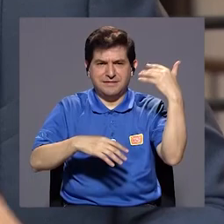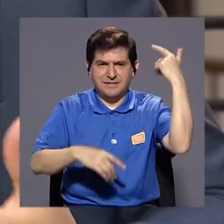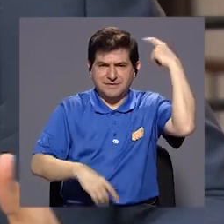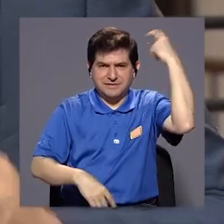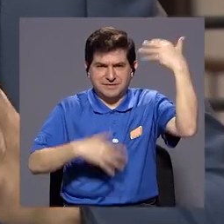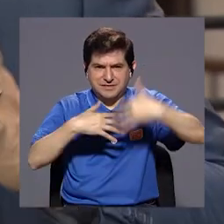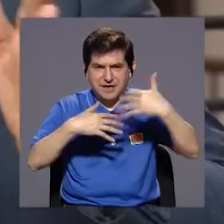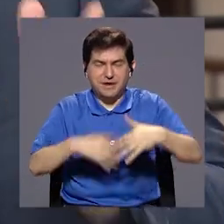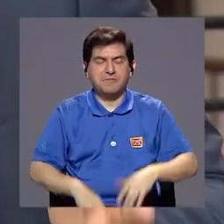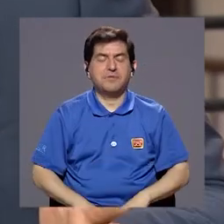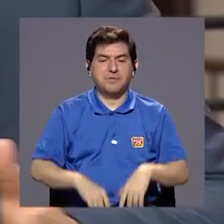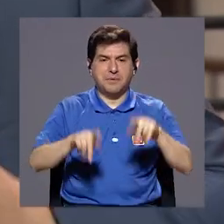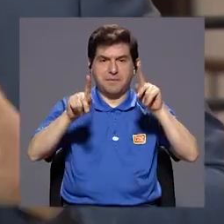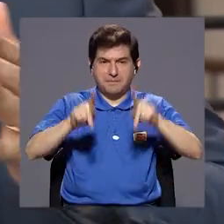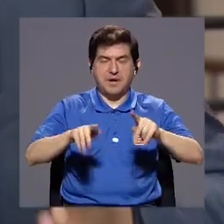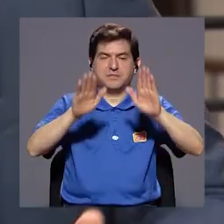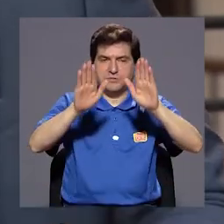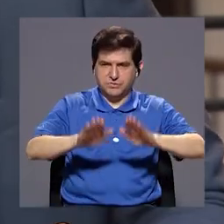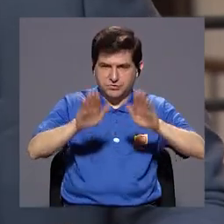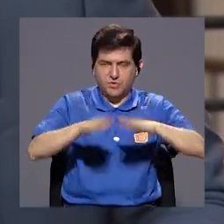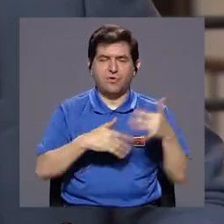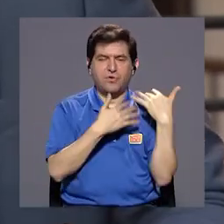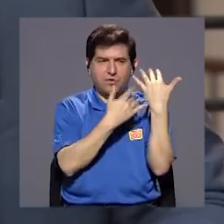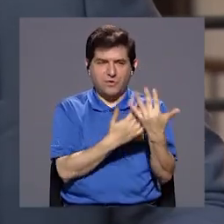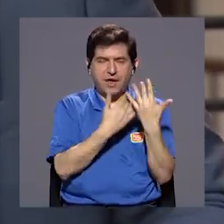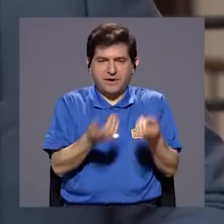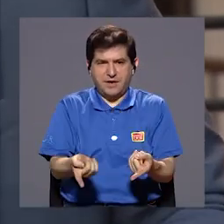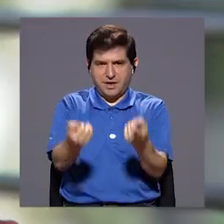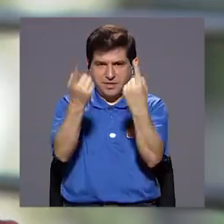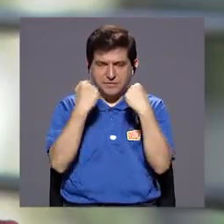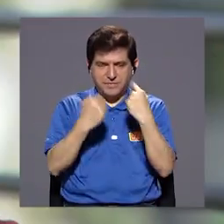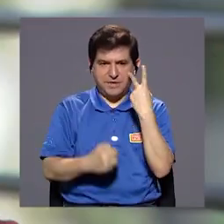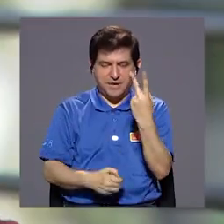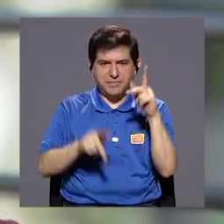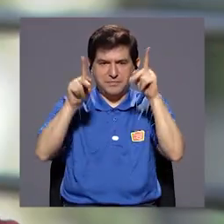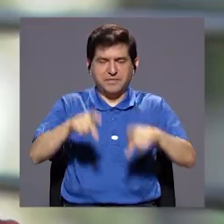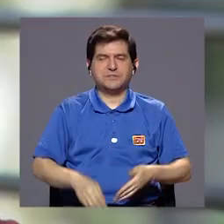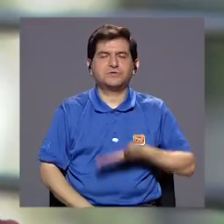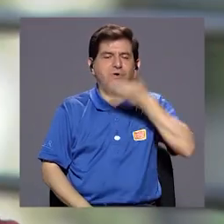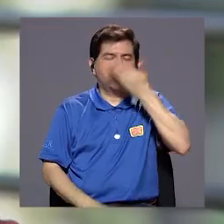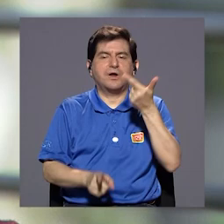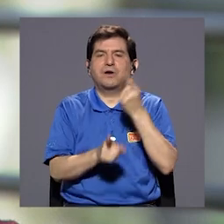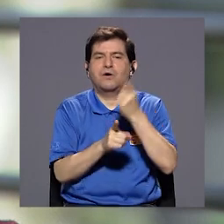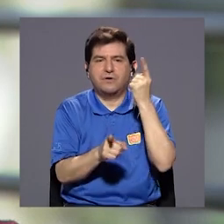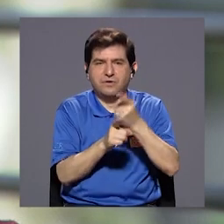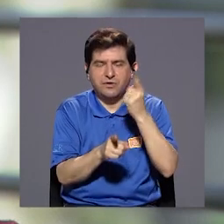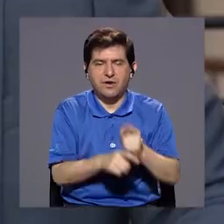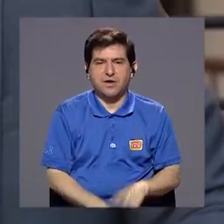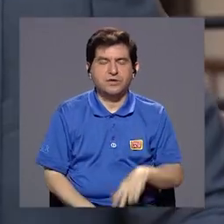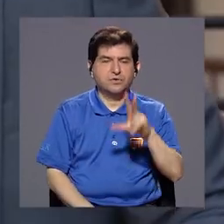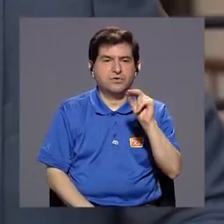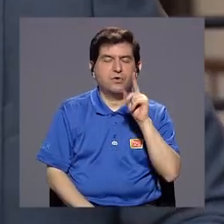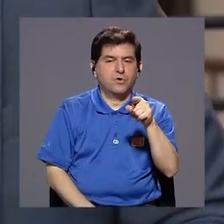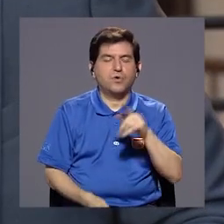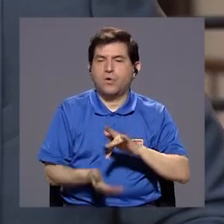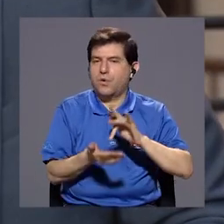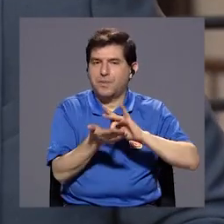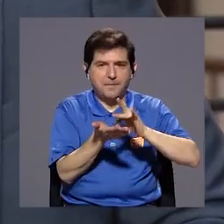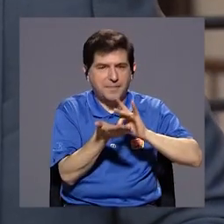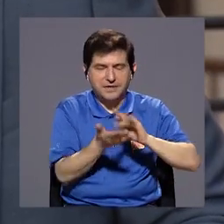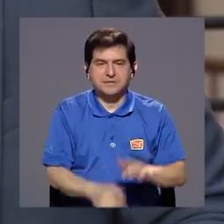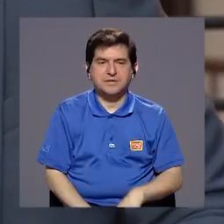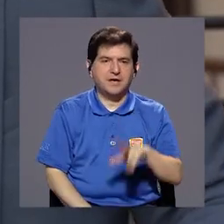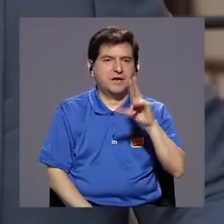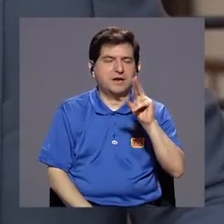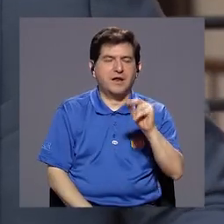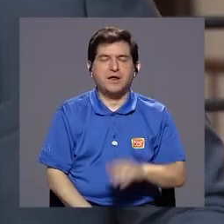no hay que hacer nada. Tener tranquila a la persona, esperar el tiempo en el que la ambulancia llega, vigilar que se mantenga respirando adecuadamente, no hay que darle ningún medicamento,